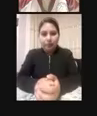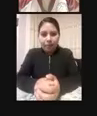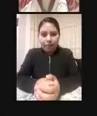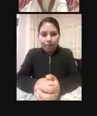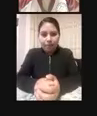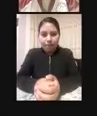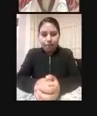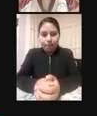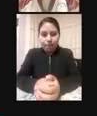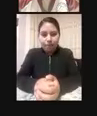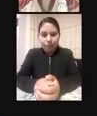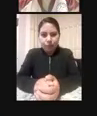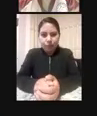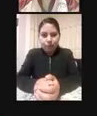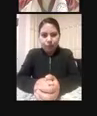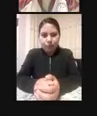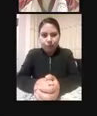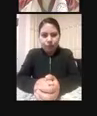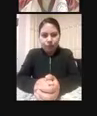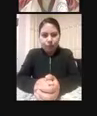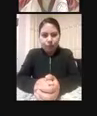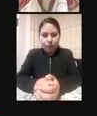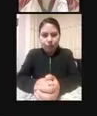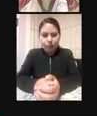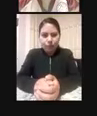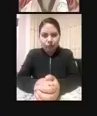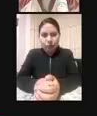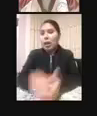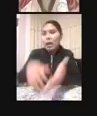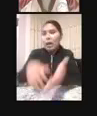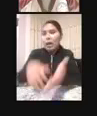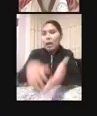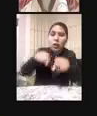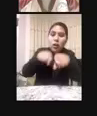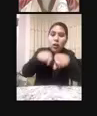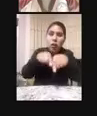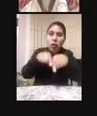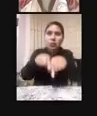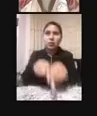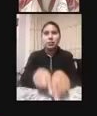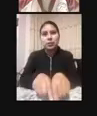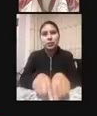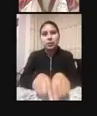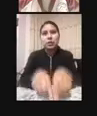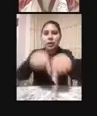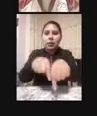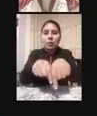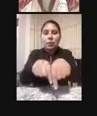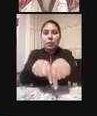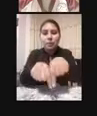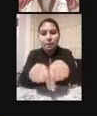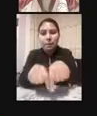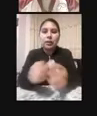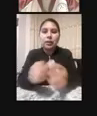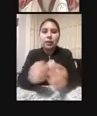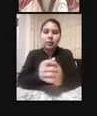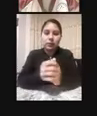el genu valgo, el pie plano bilateral, desviaciones en columna, como una escoliosis o una